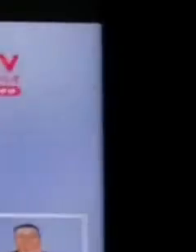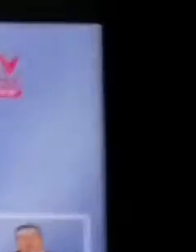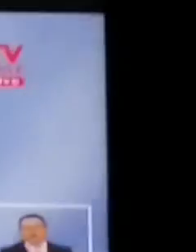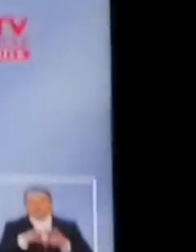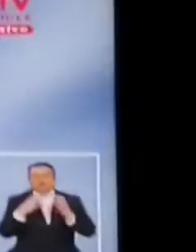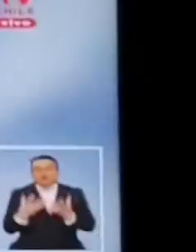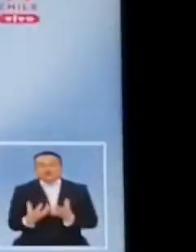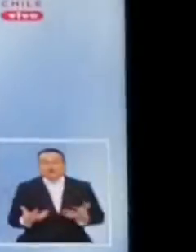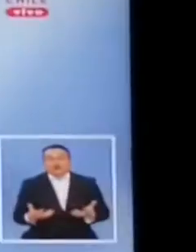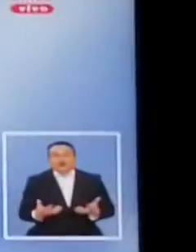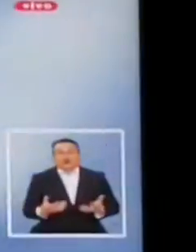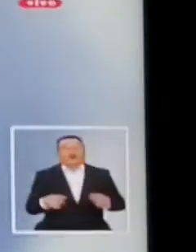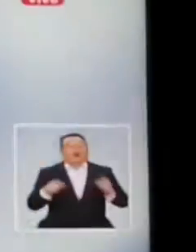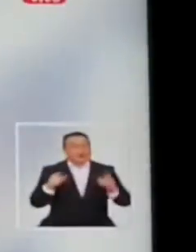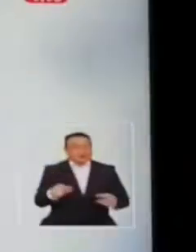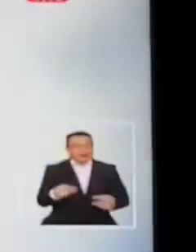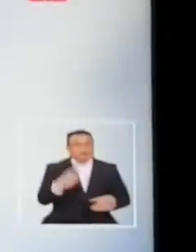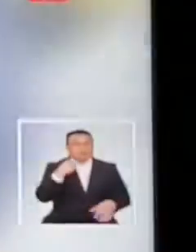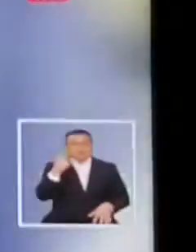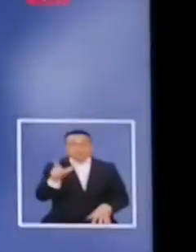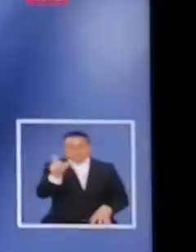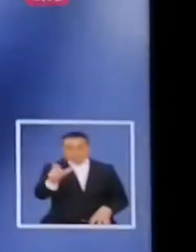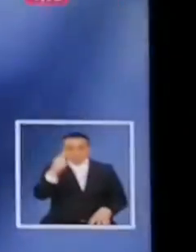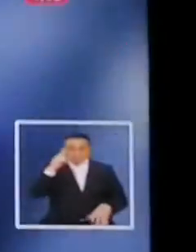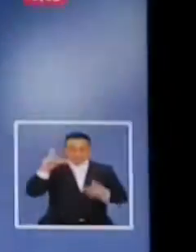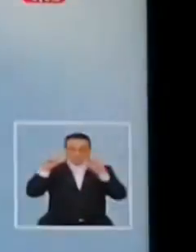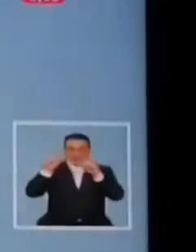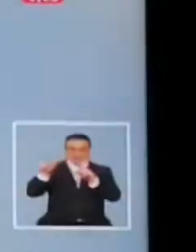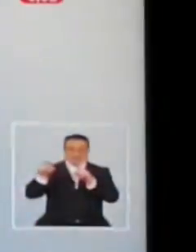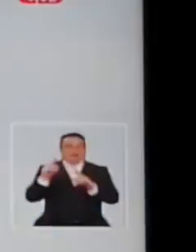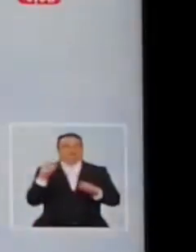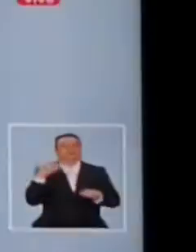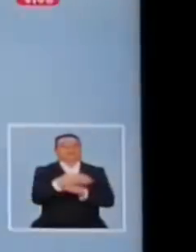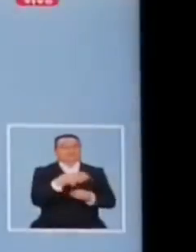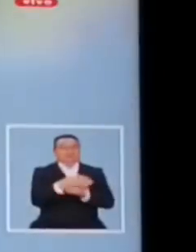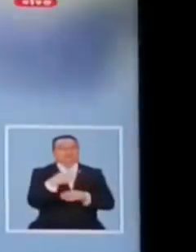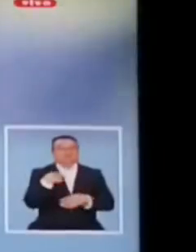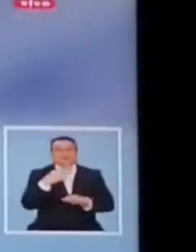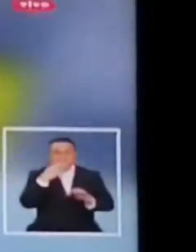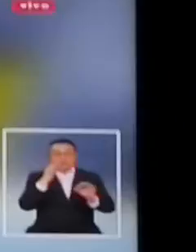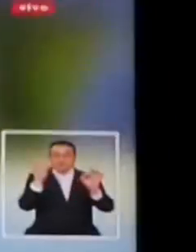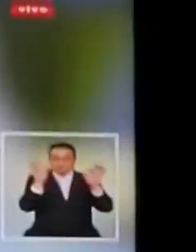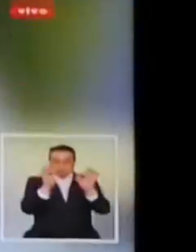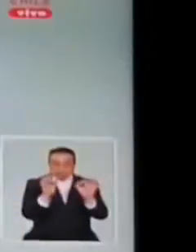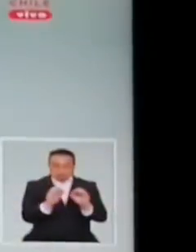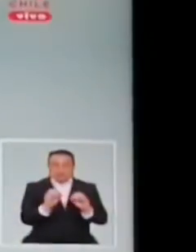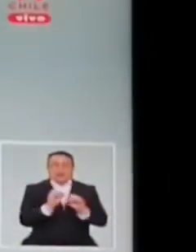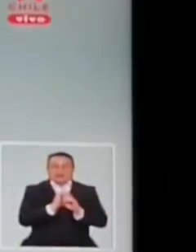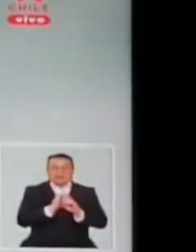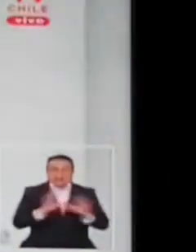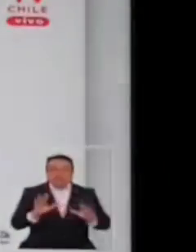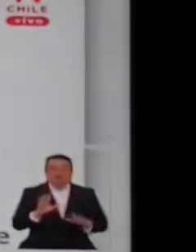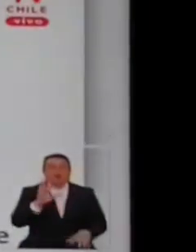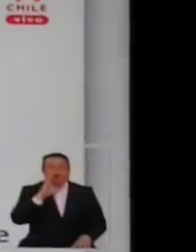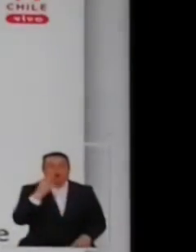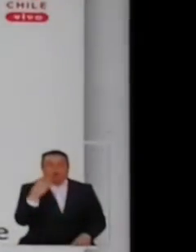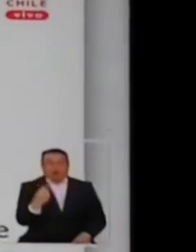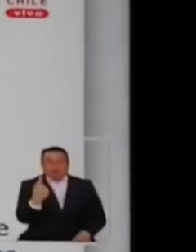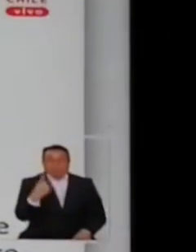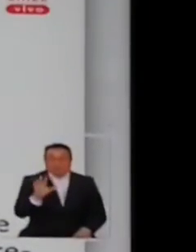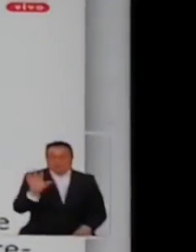Muchos pacientes llegaban por la imagen de él, y cuando él ya no estaba, nosotros le explicamos de manera clara, porque obviamente en una